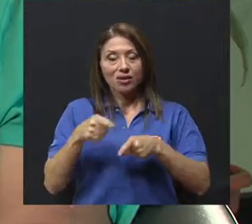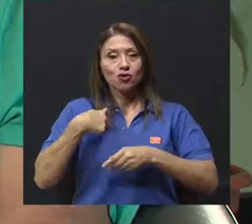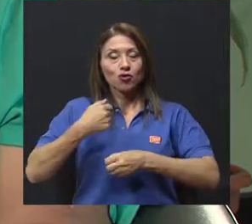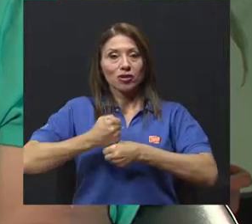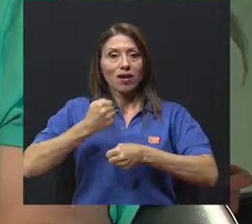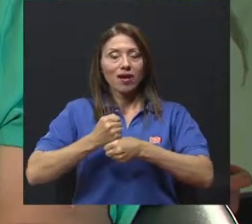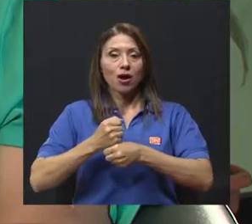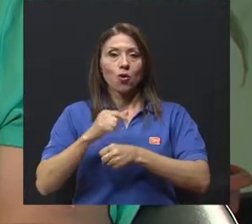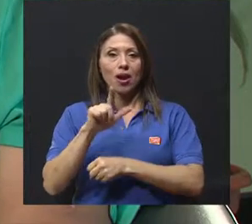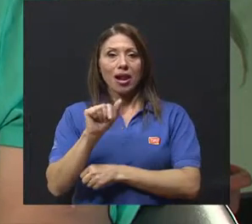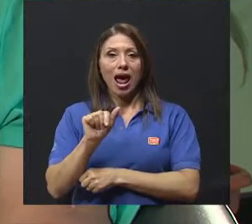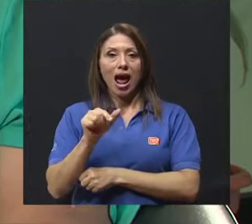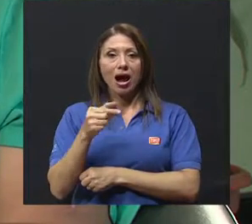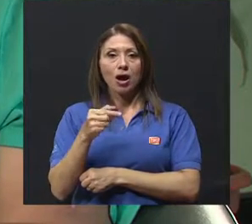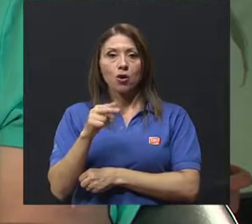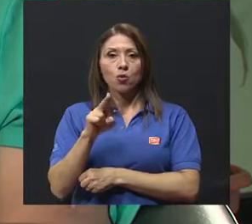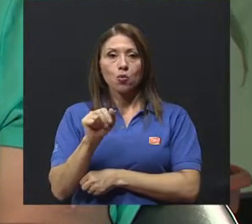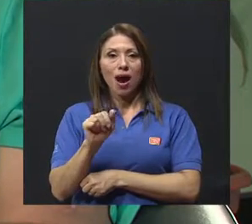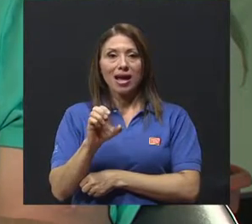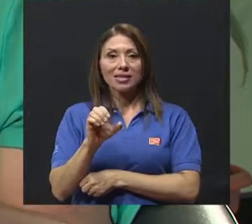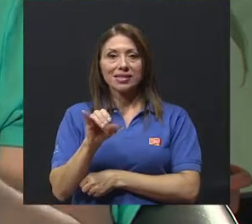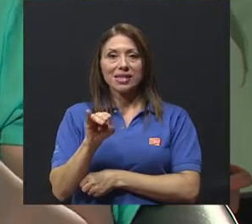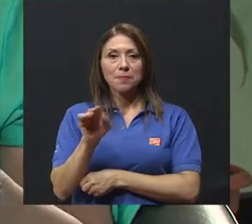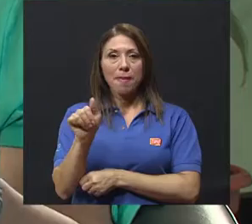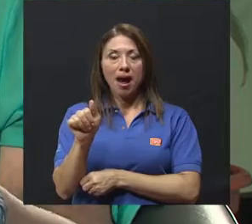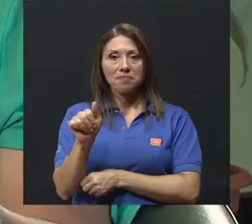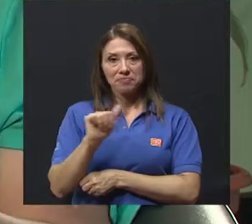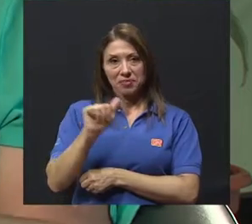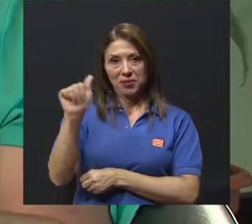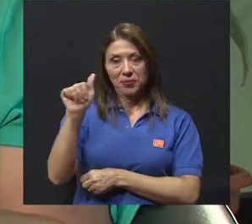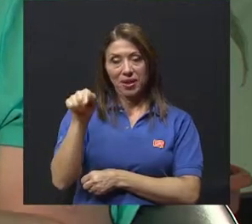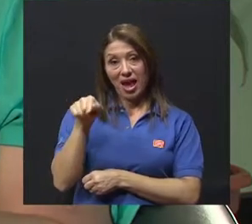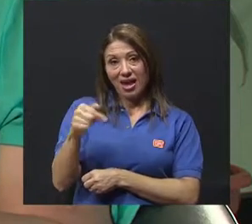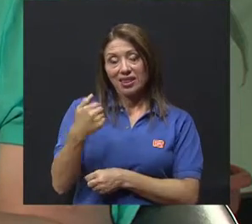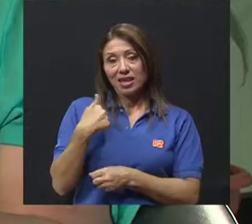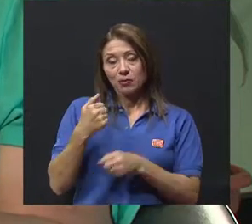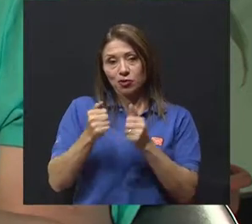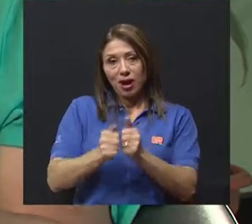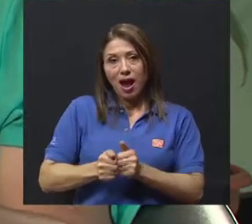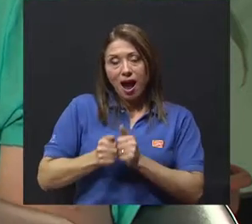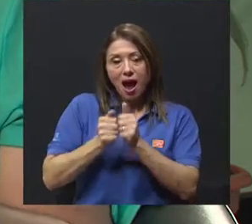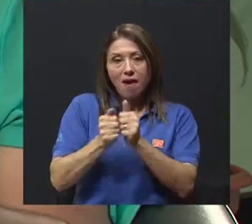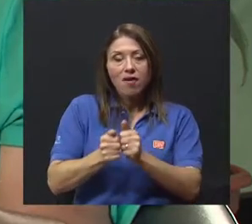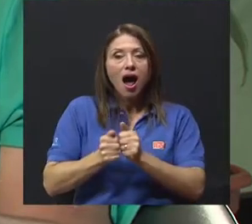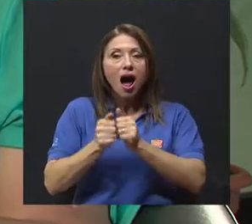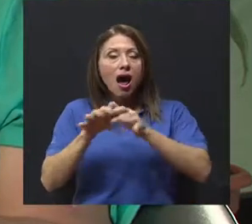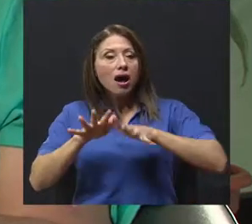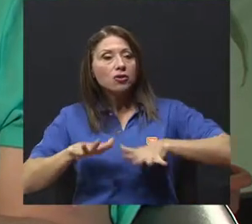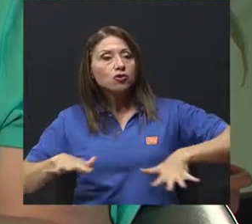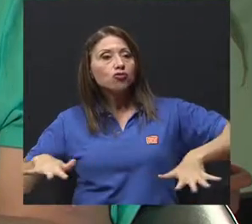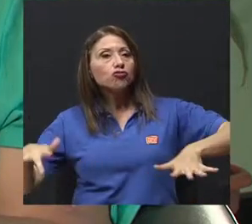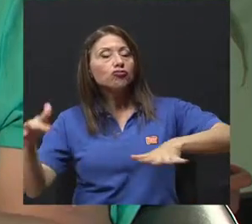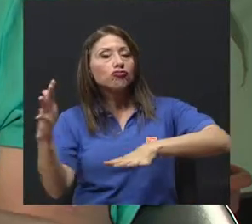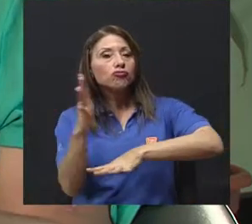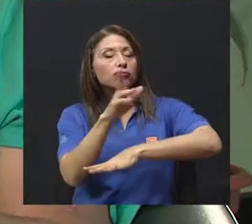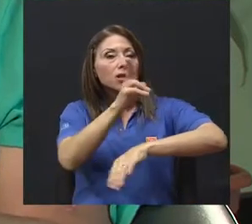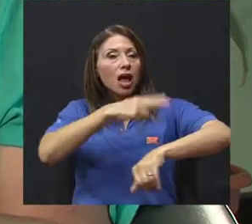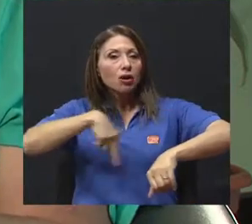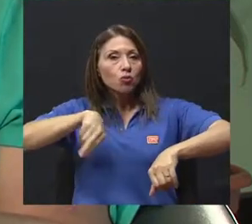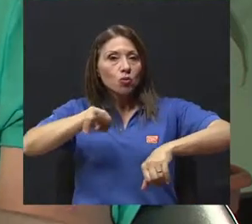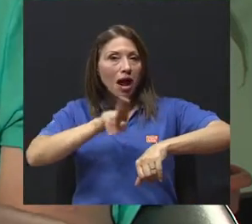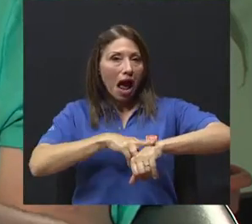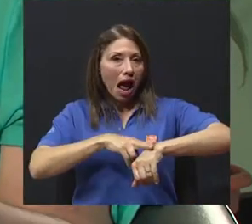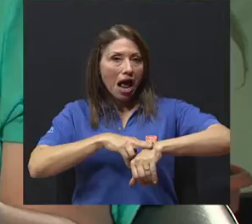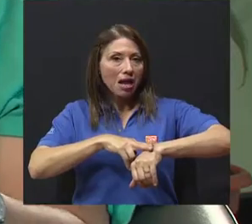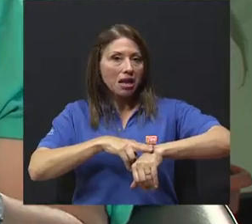y ahí está tenemos los caballos hay un espacio natural donde el paciente puede